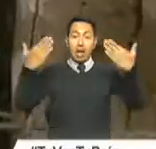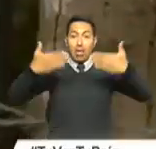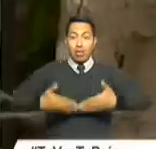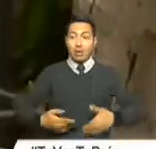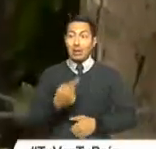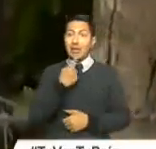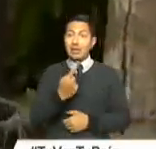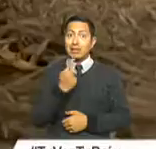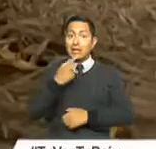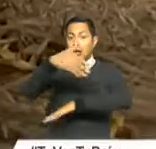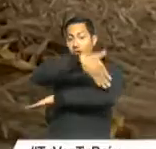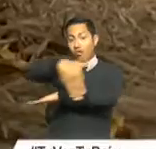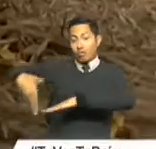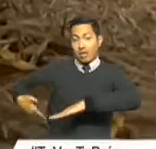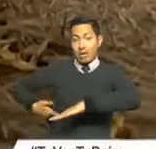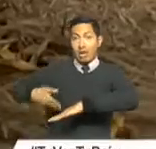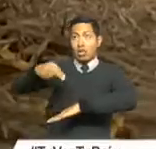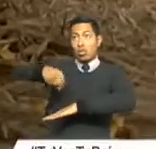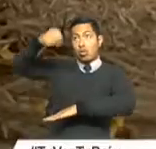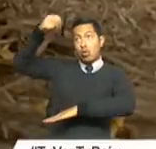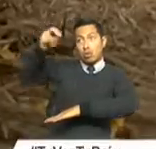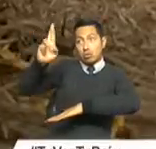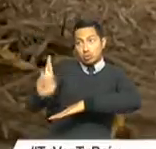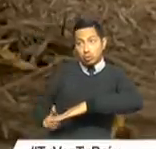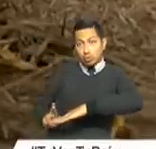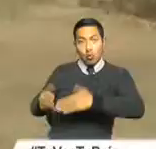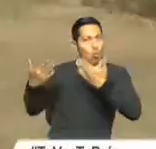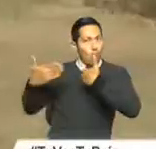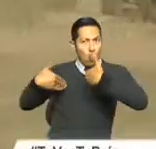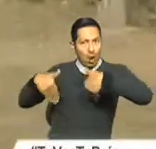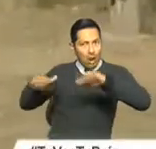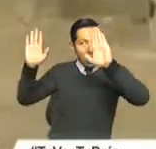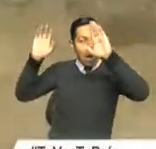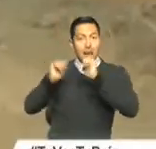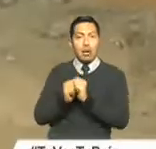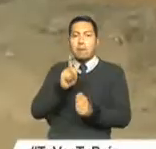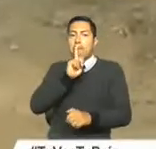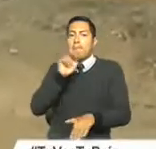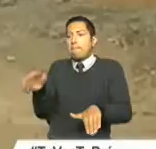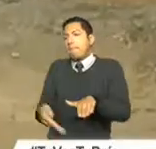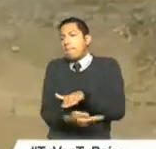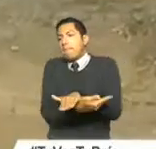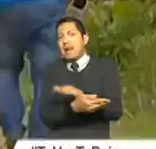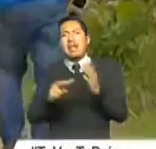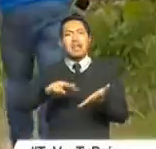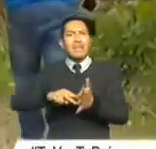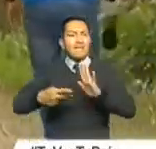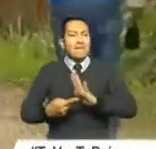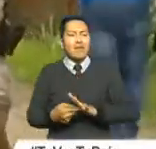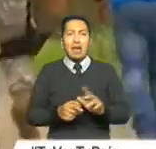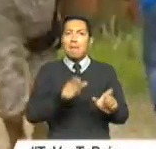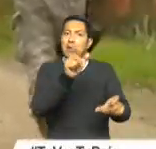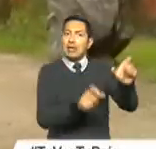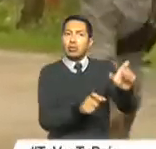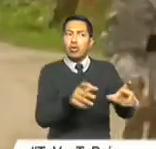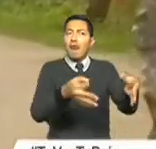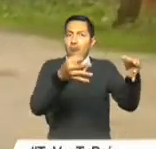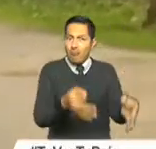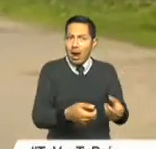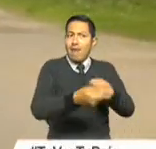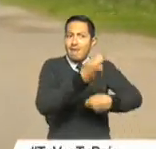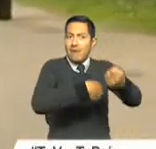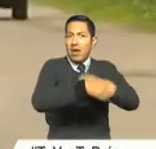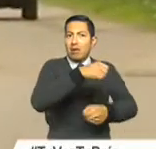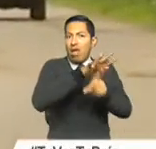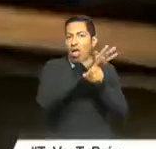frontera sur o norte, genera una competencia desleal a productores nacionales y comerciantes formales. El SENAE señaló que